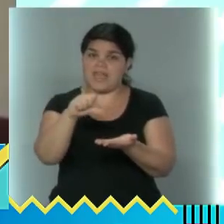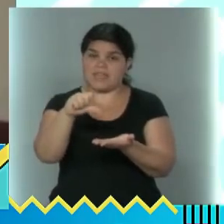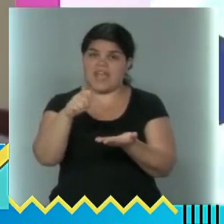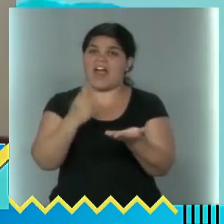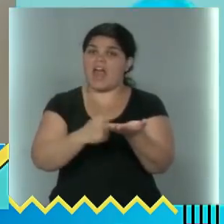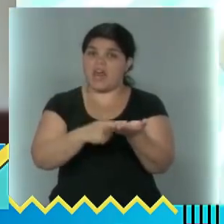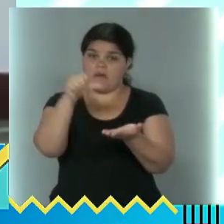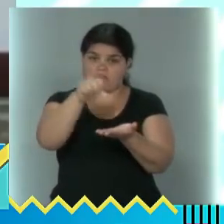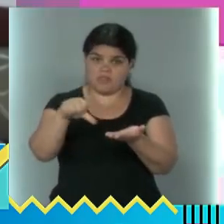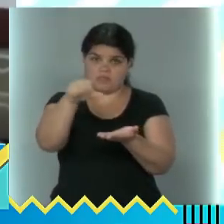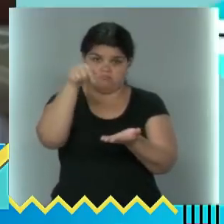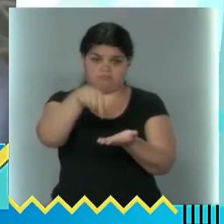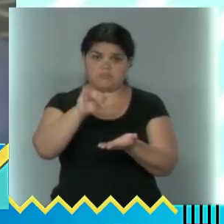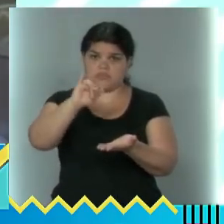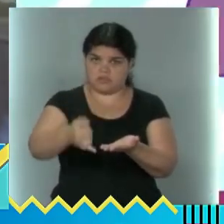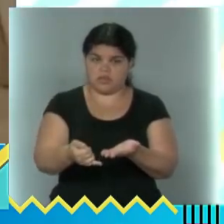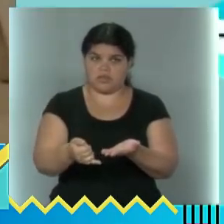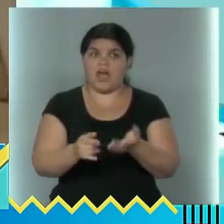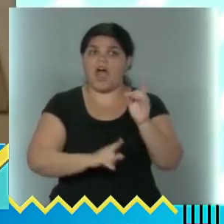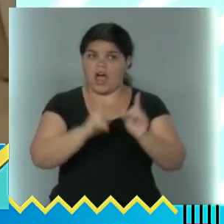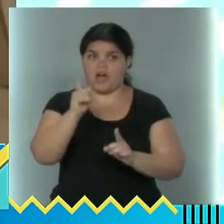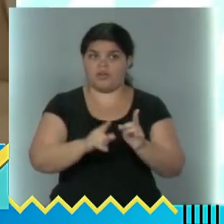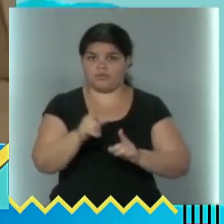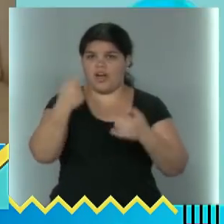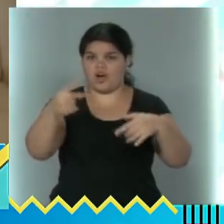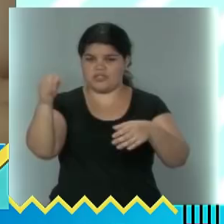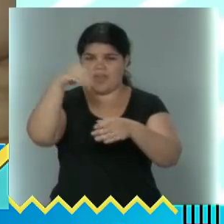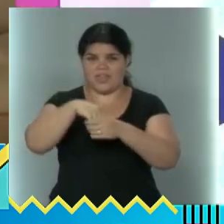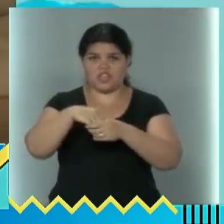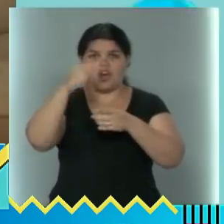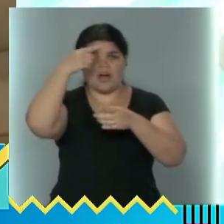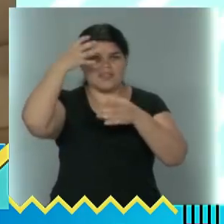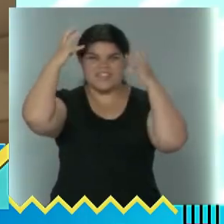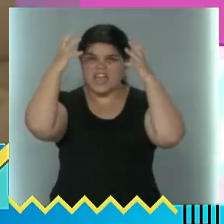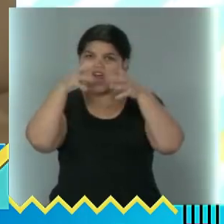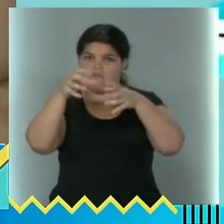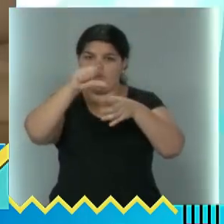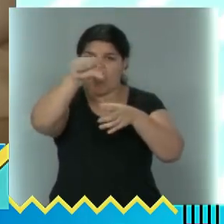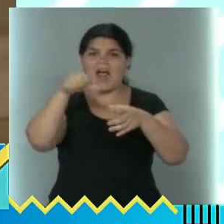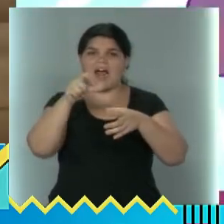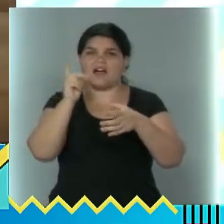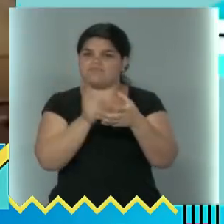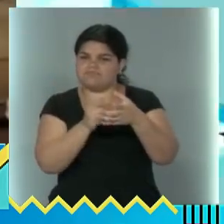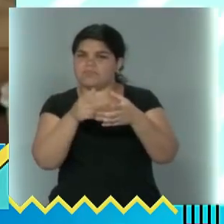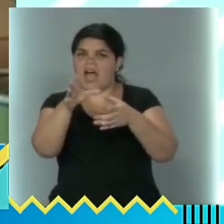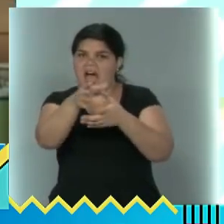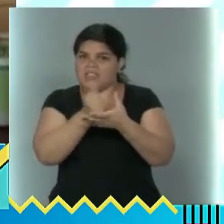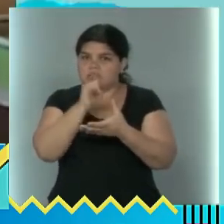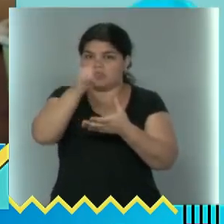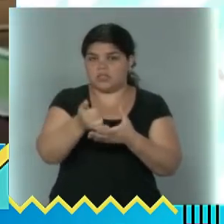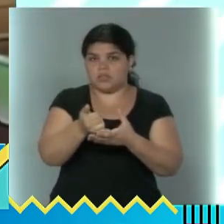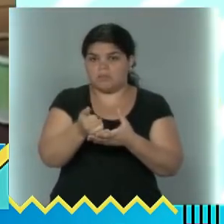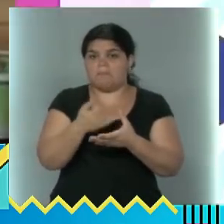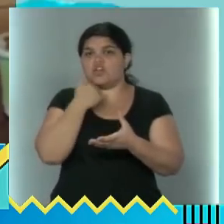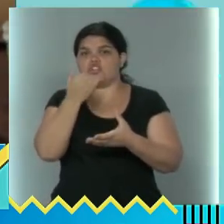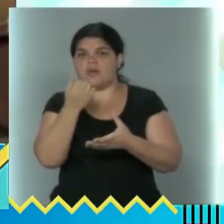un compuesto que sí tiene acción y tenemos receptores cannabinoides en nuestro cerebro, pero no sabemos exactamente cuál es el compuesto, que tiene